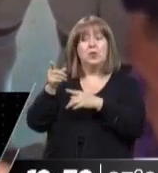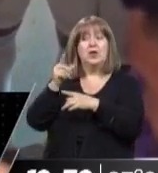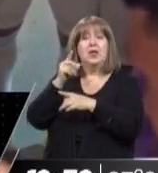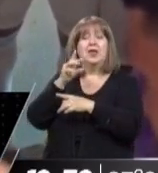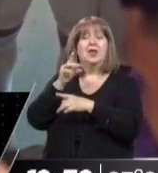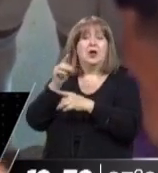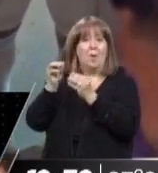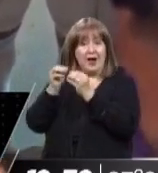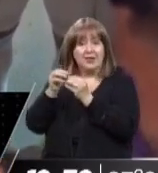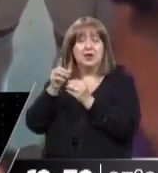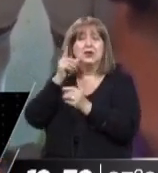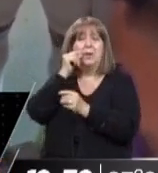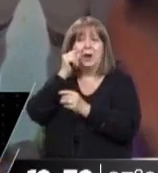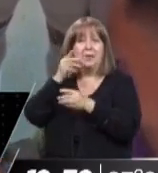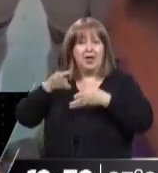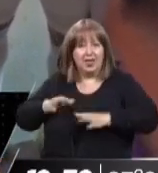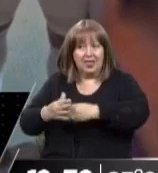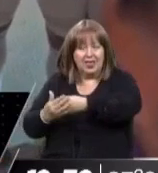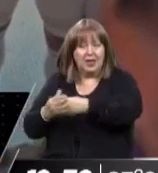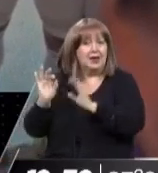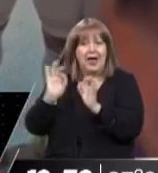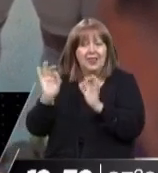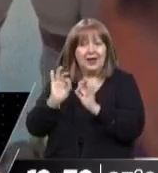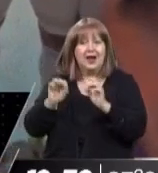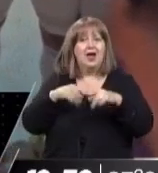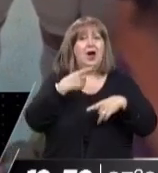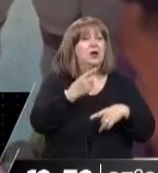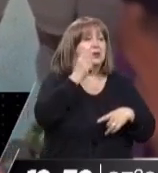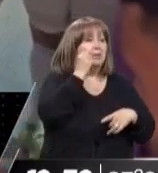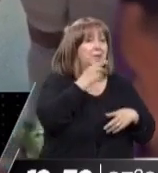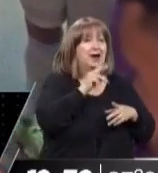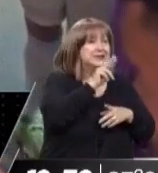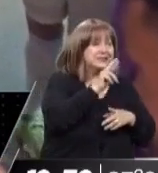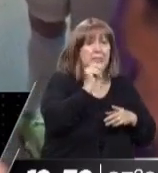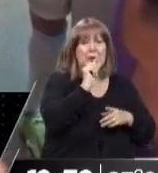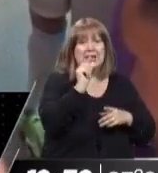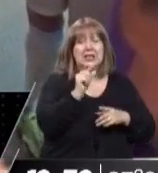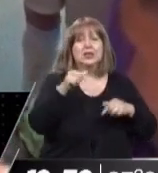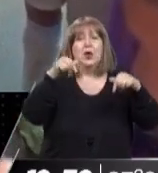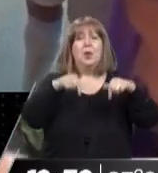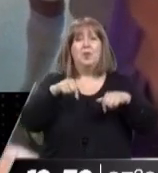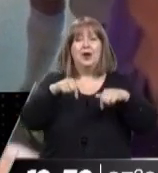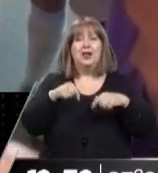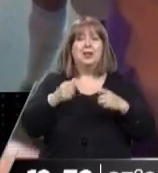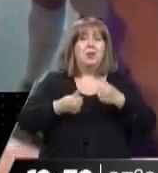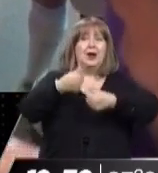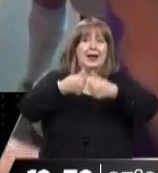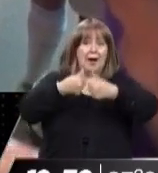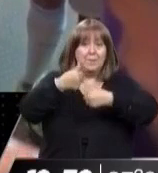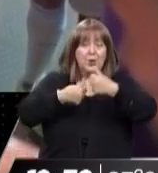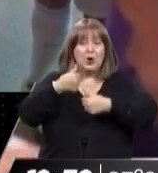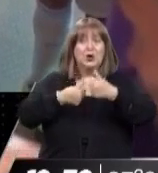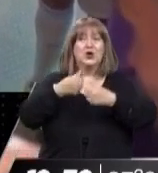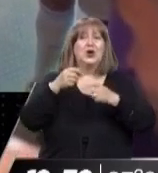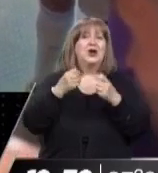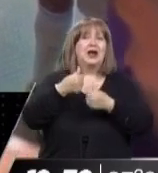pude hacer upa. El Chino igual. Lo vi un ratito nomás. Tuvo un ratito nomás, muchachos. ¿Y todo por qué? Por esto, por este momento. Porque teníamos un objetivo, muchachos.